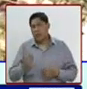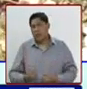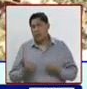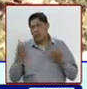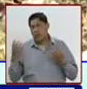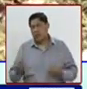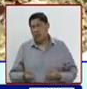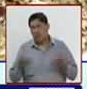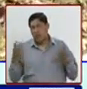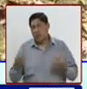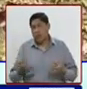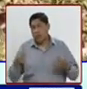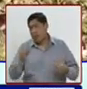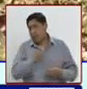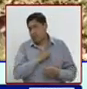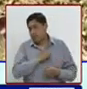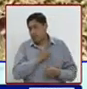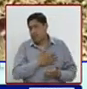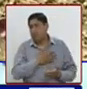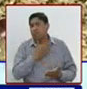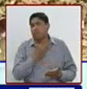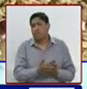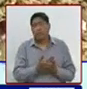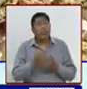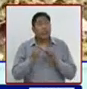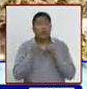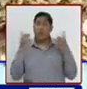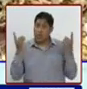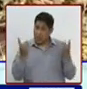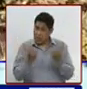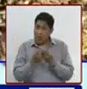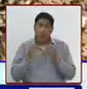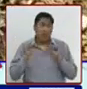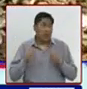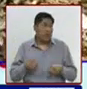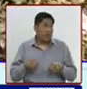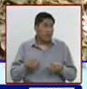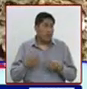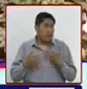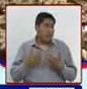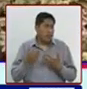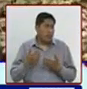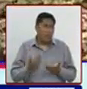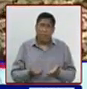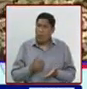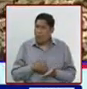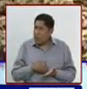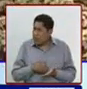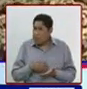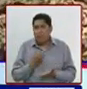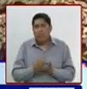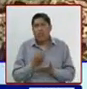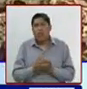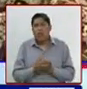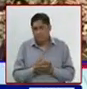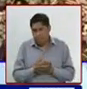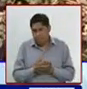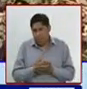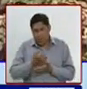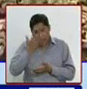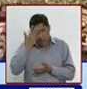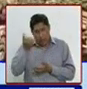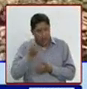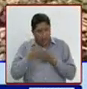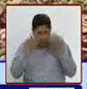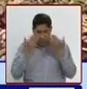mucha, mucha, mucha colaboración de la sociedad en general para poder restablecerse económicamente, pues